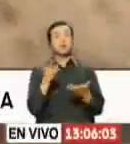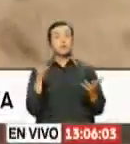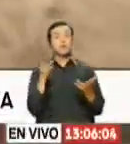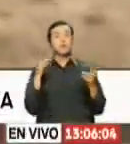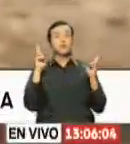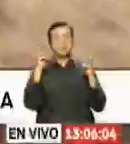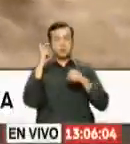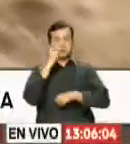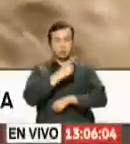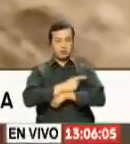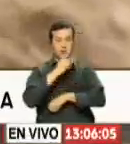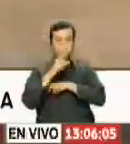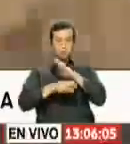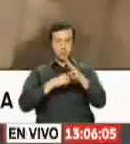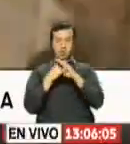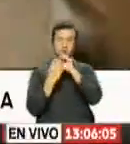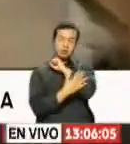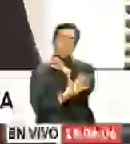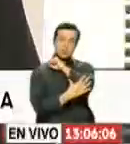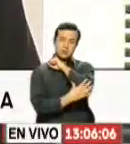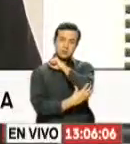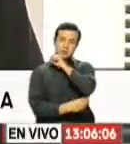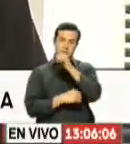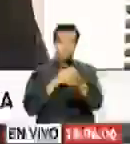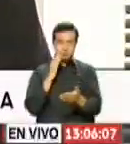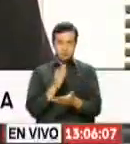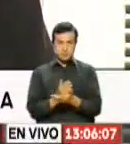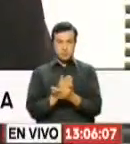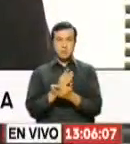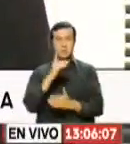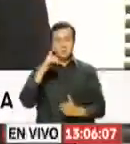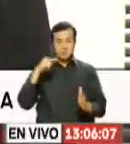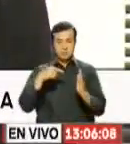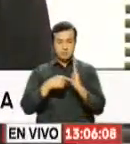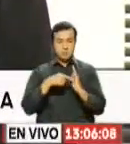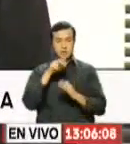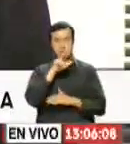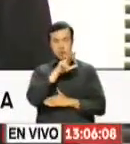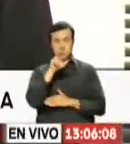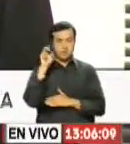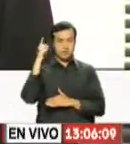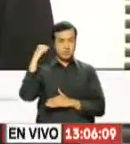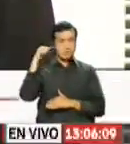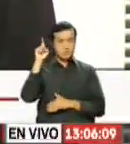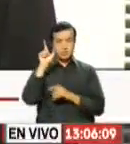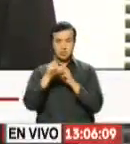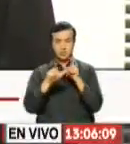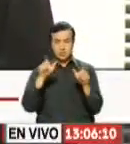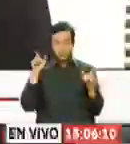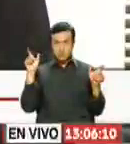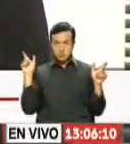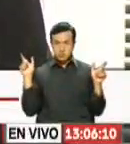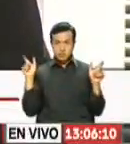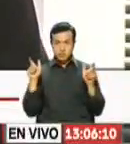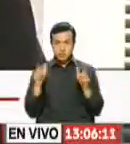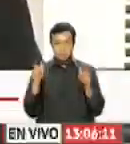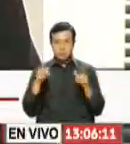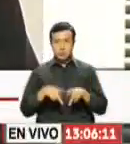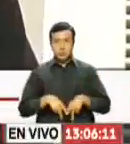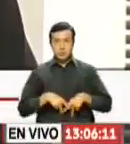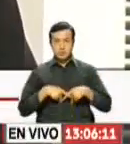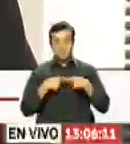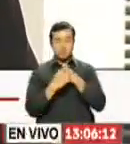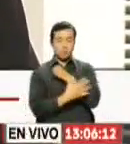marco del Día Mundial para la Erradicación de la Pobreza. 1.300 millones de personas viven